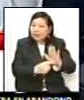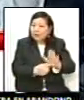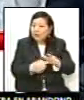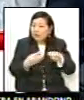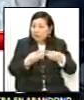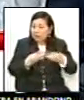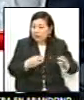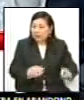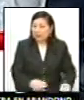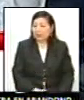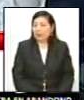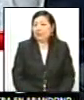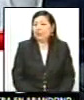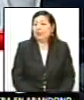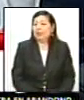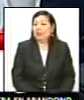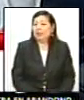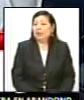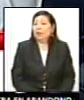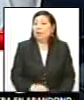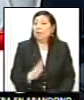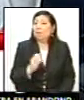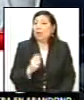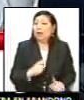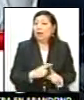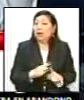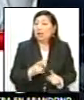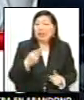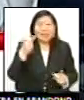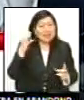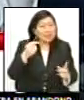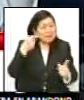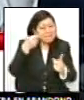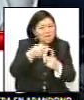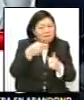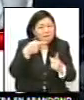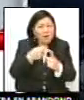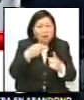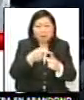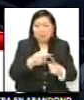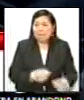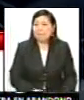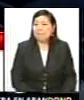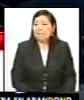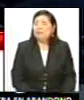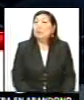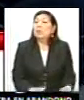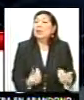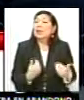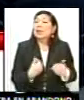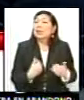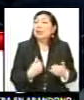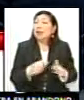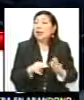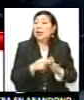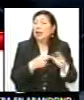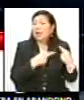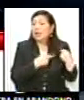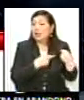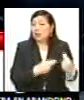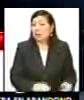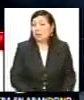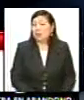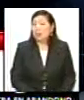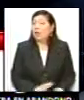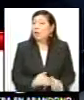medios de comunicación. Y a Rosa Bartra la atacaban injustamente, justamente porque tenía esta enorme responsabilidad, ella